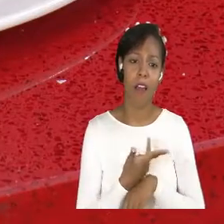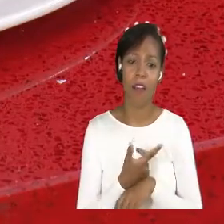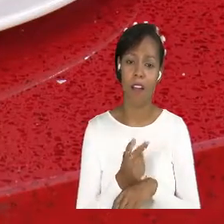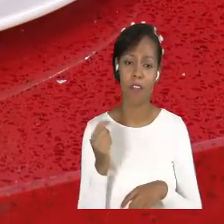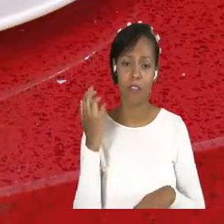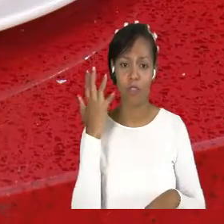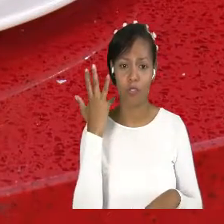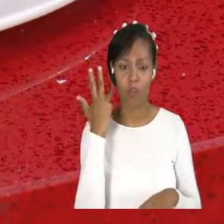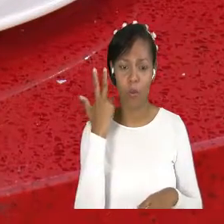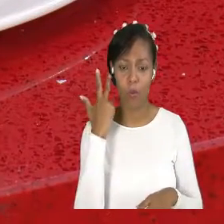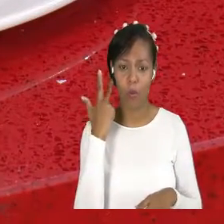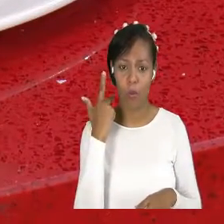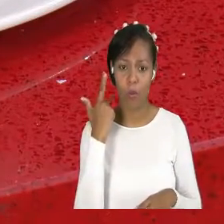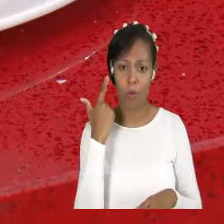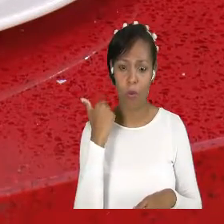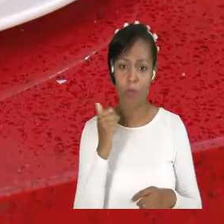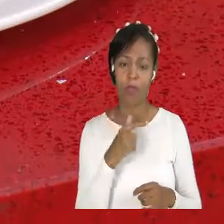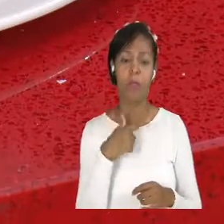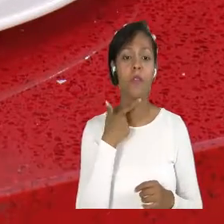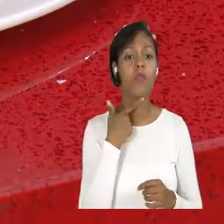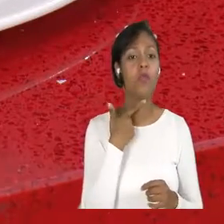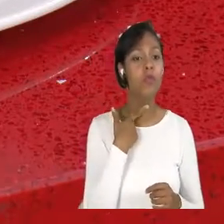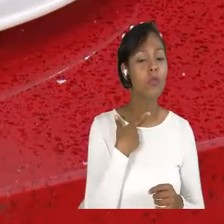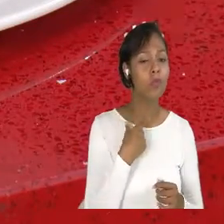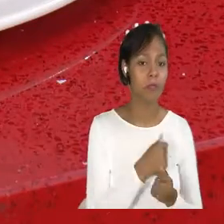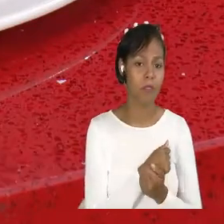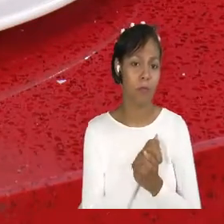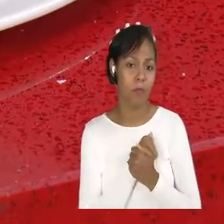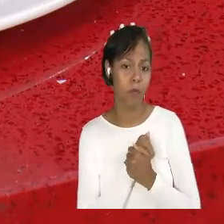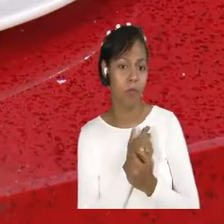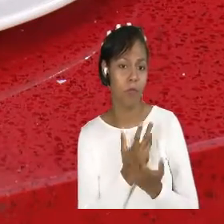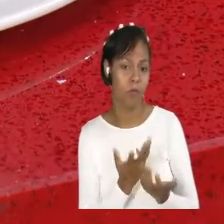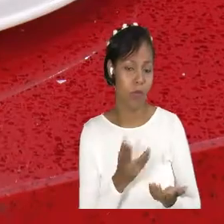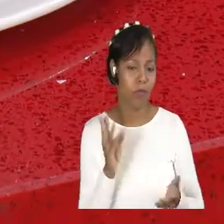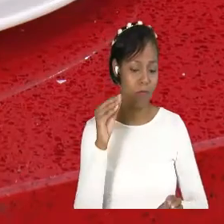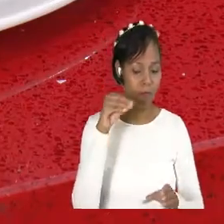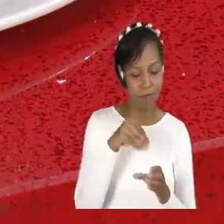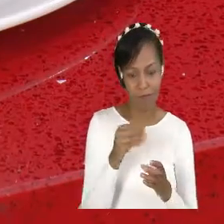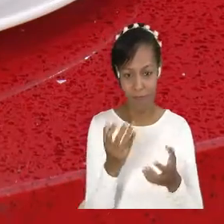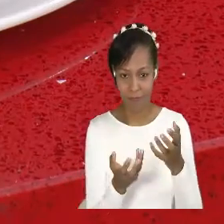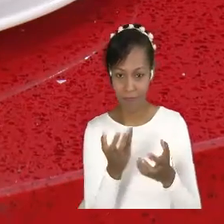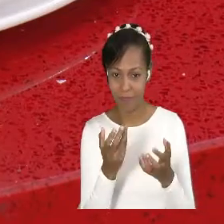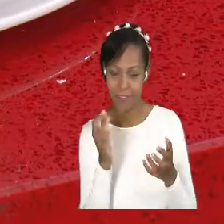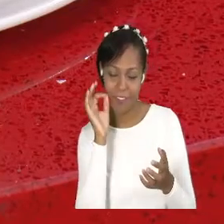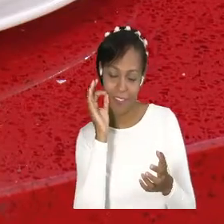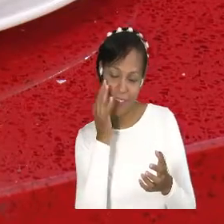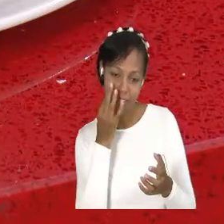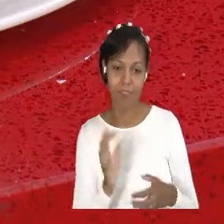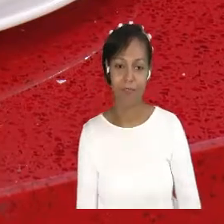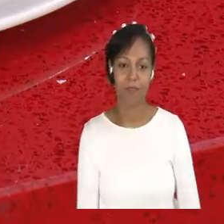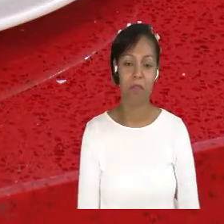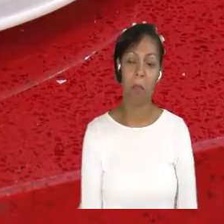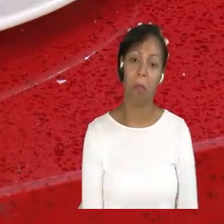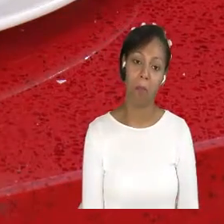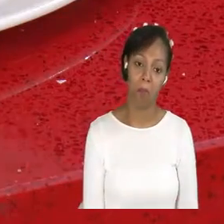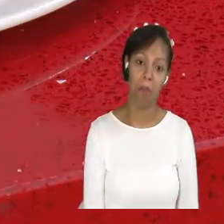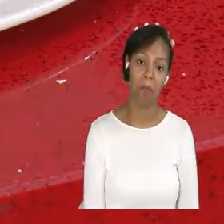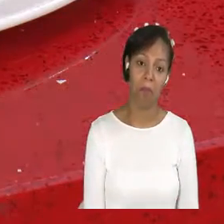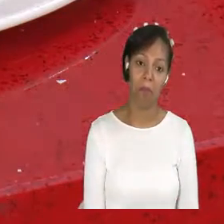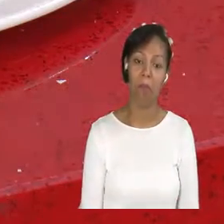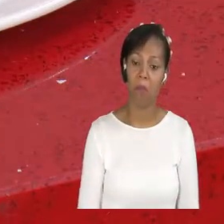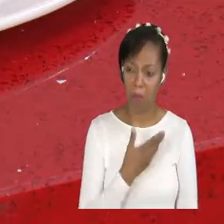es de ponerle gusto, de ponerle amor y hacerlo como mejor nos salga. Sí, yo te cuento que mi mamá tiene todo este poco